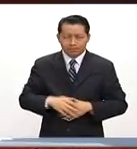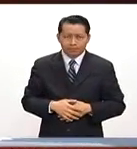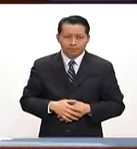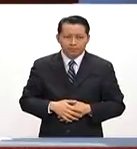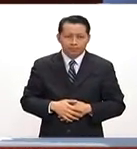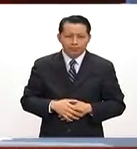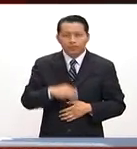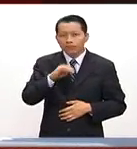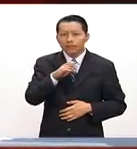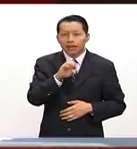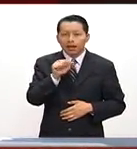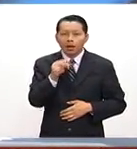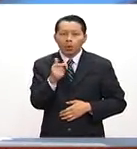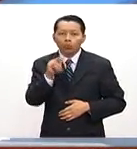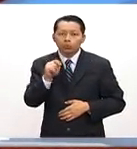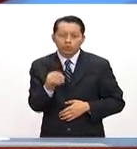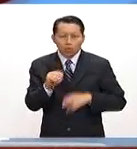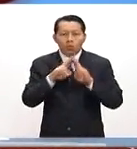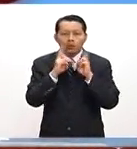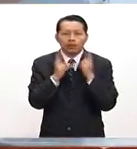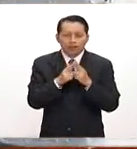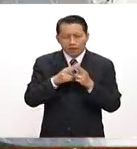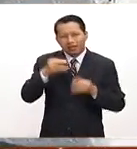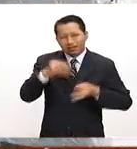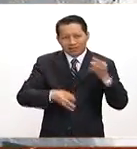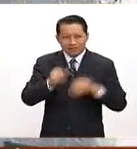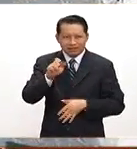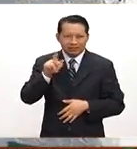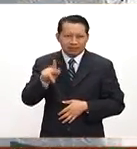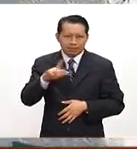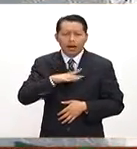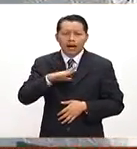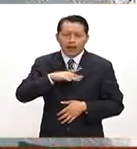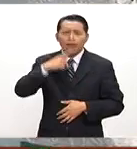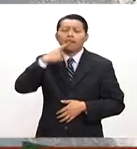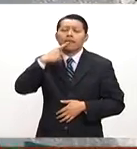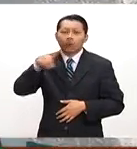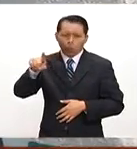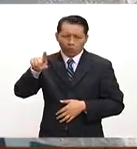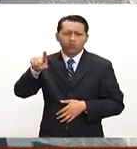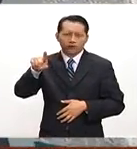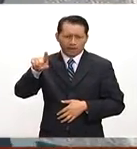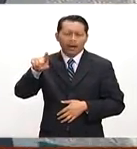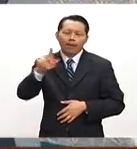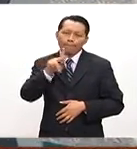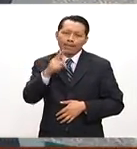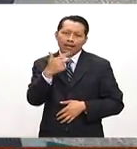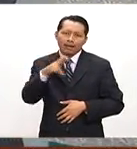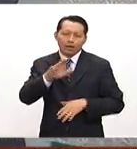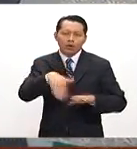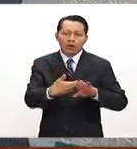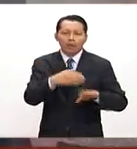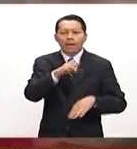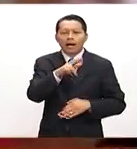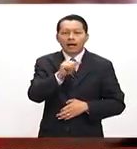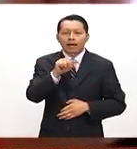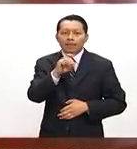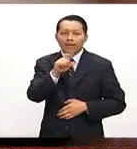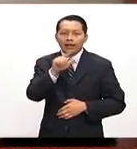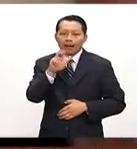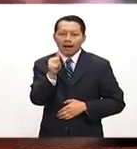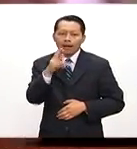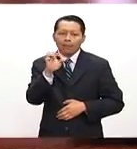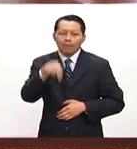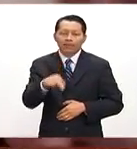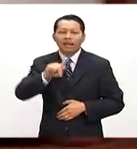Miguel Augusto Castañeda, titular de la Unidad de Asuntos Jurídicos de la SEP, presentó una denuncia ante la PGR contra María del Carmen Cruz.